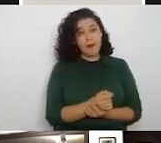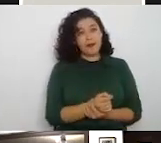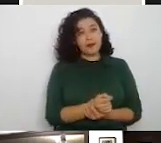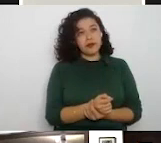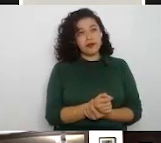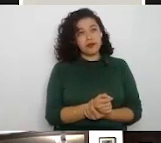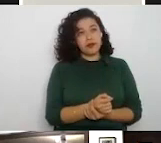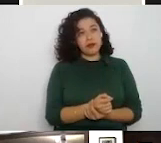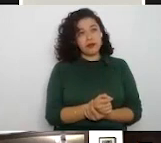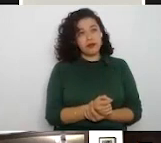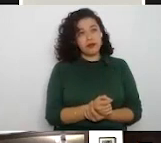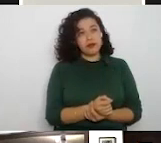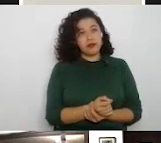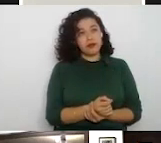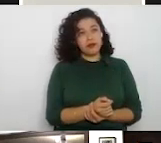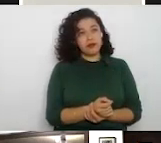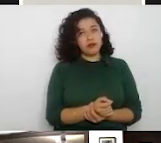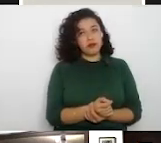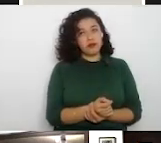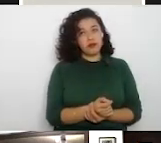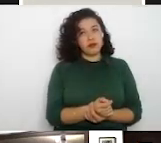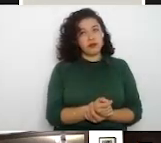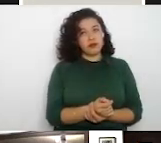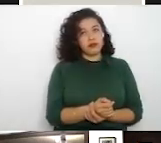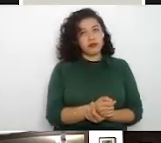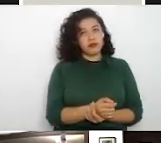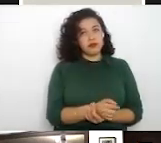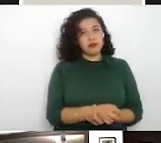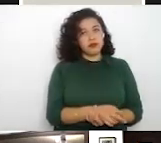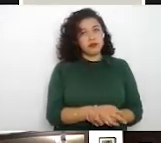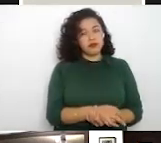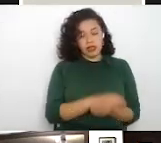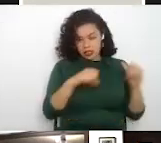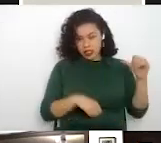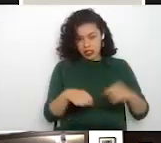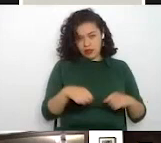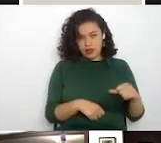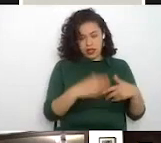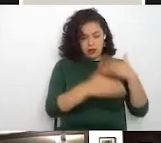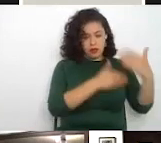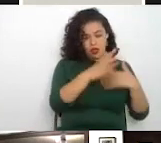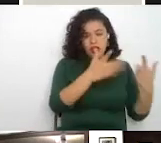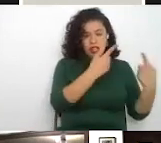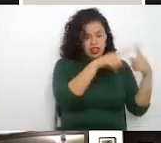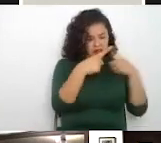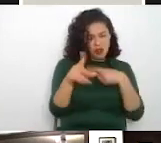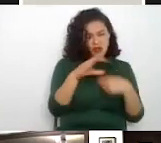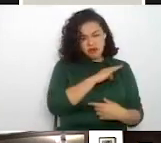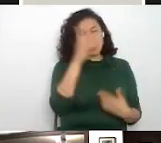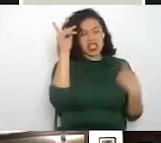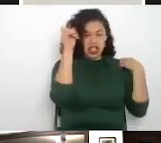las actividades, ¿verdad? Del proceso, pues pueden variar mucho y pueden ser en algunos casos complejas